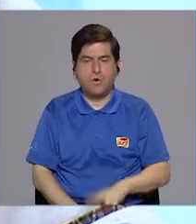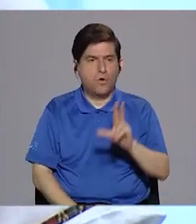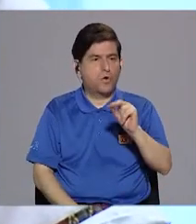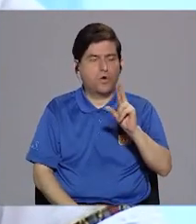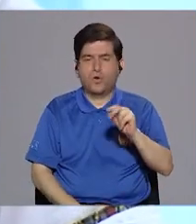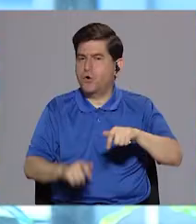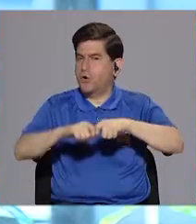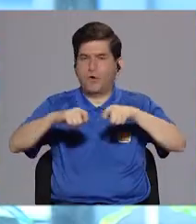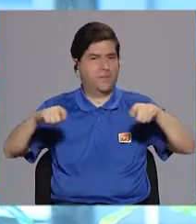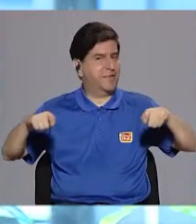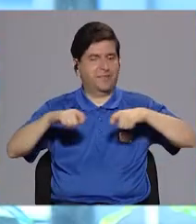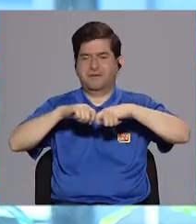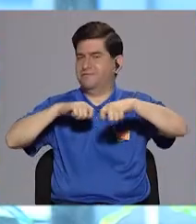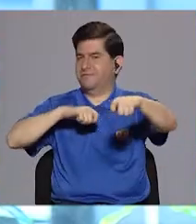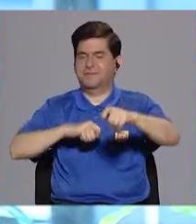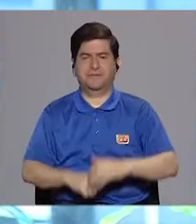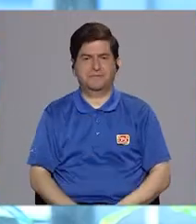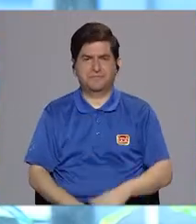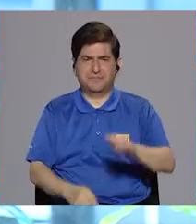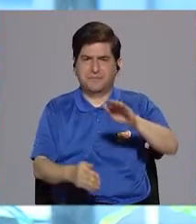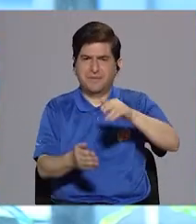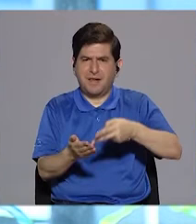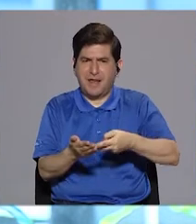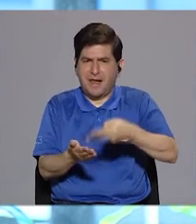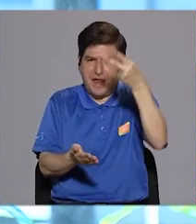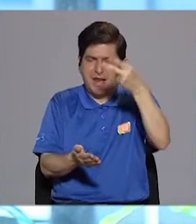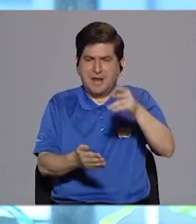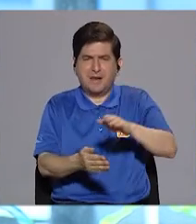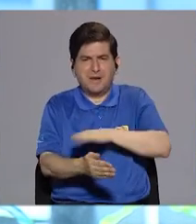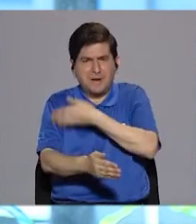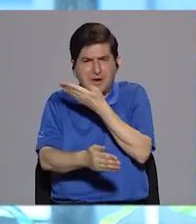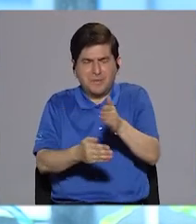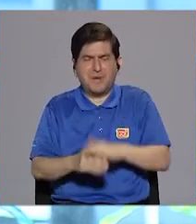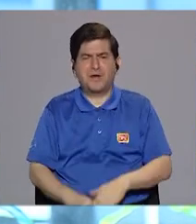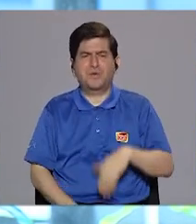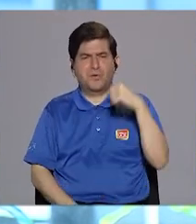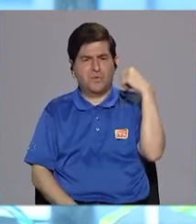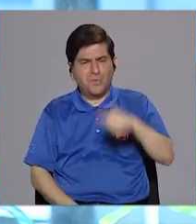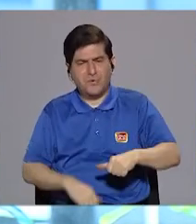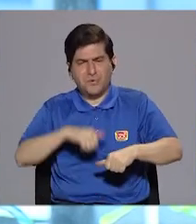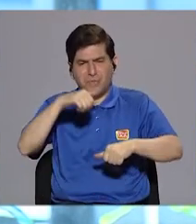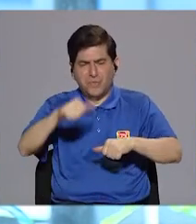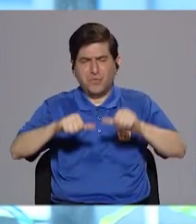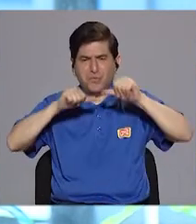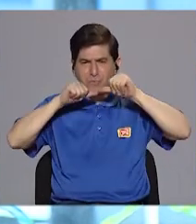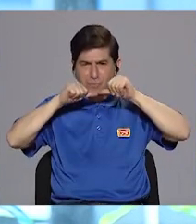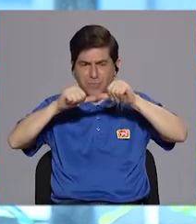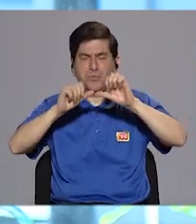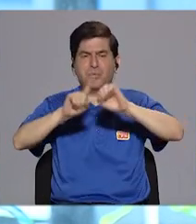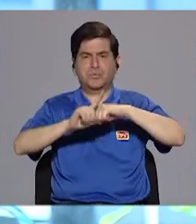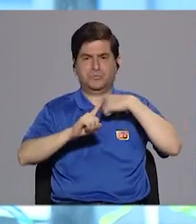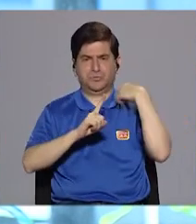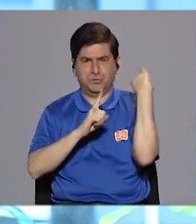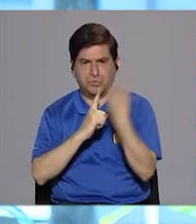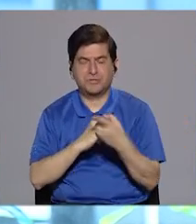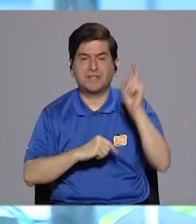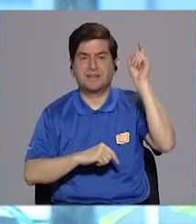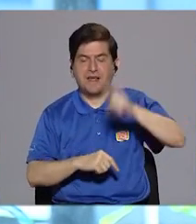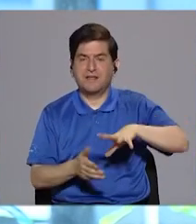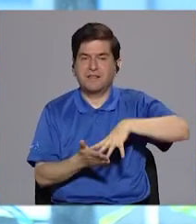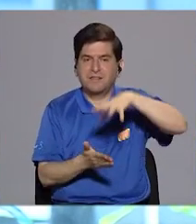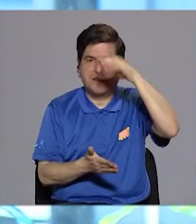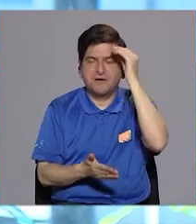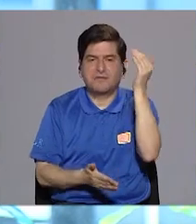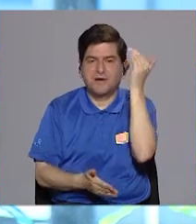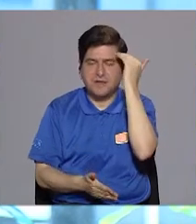no es mesurable. El valor que tiene la música pasa por un esfuerzo sistemático de una sociedad que debería